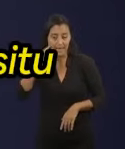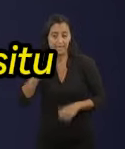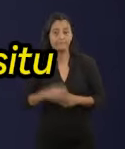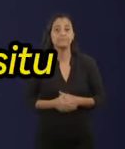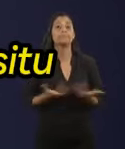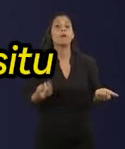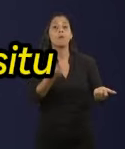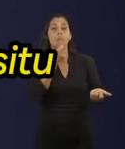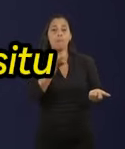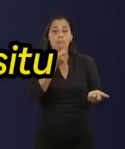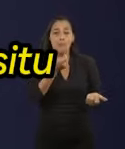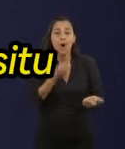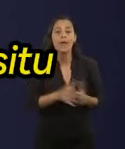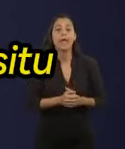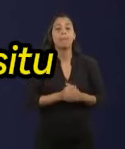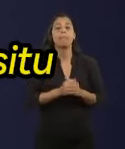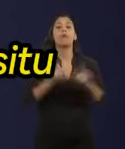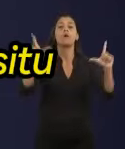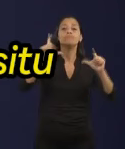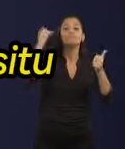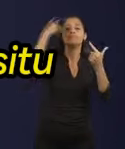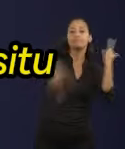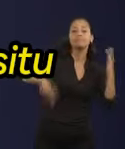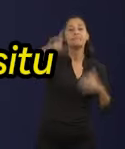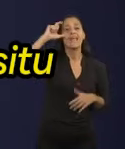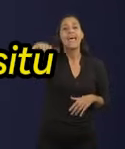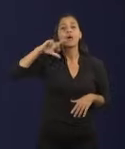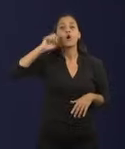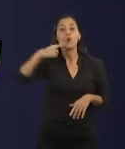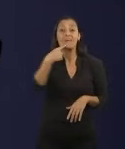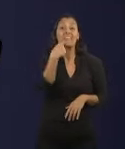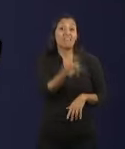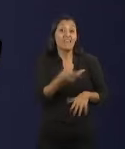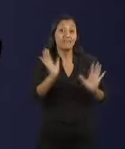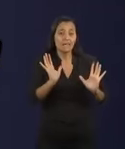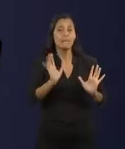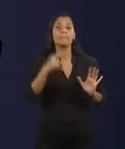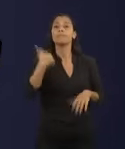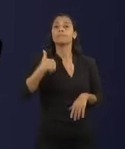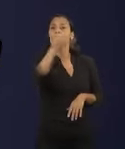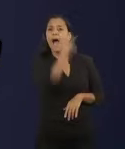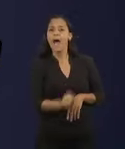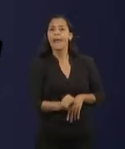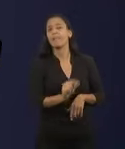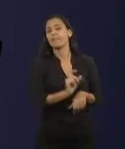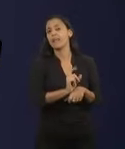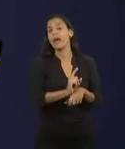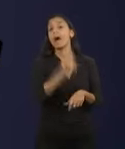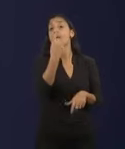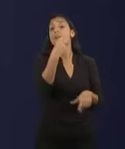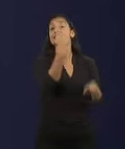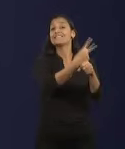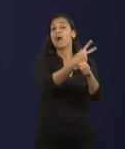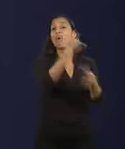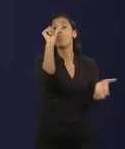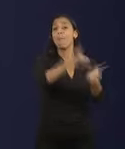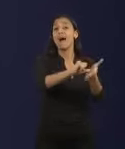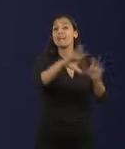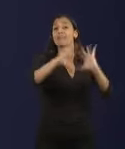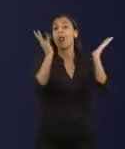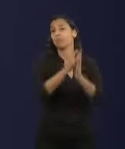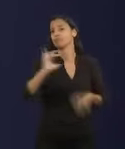medios como de economist situó la Argentina como el segundo mejor país del